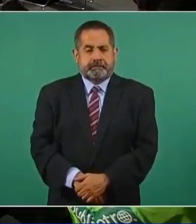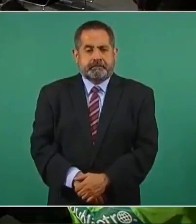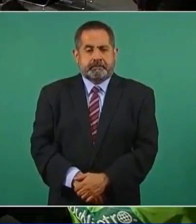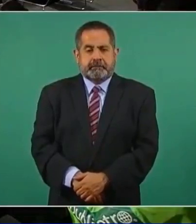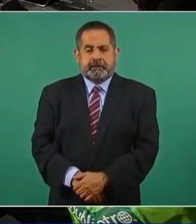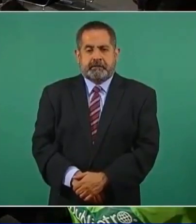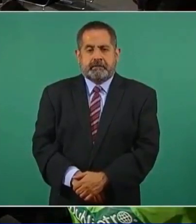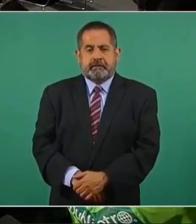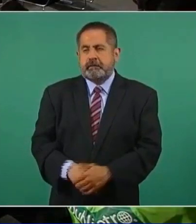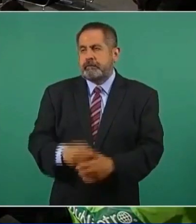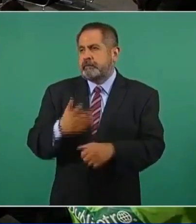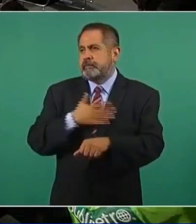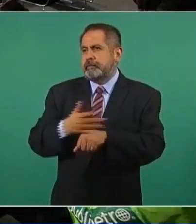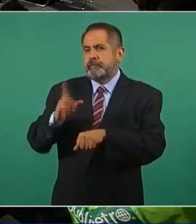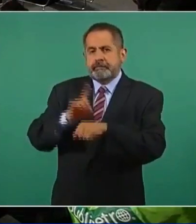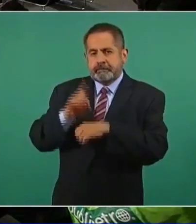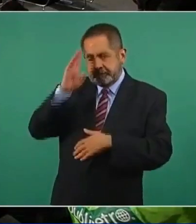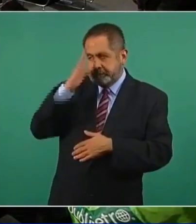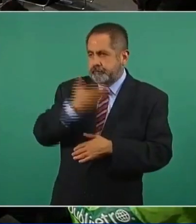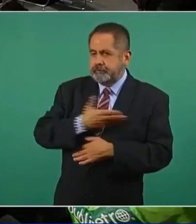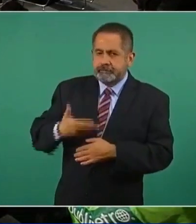días, señor presidente. Buenos días.